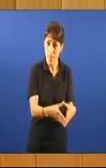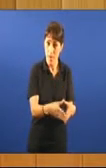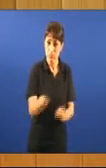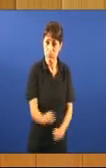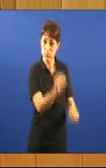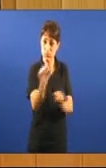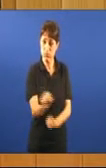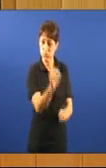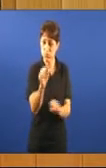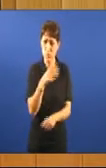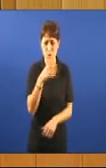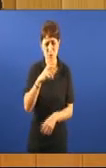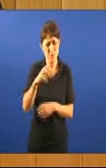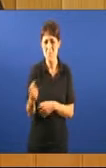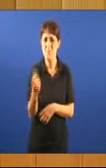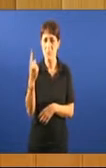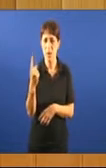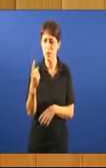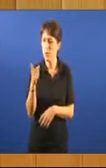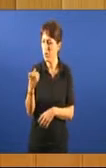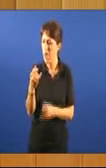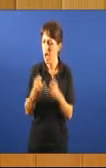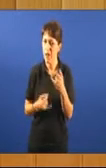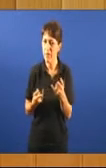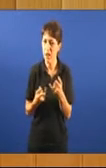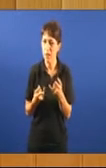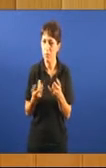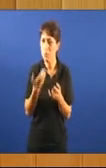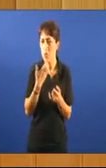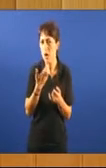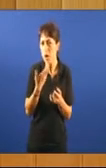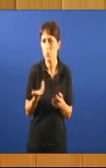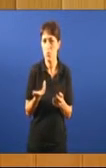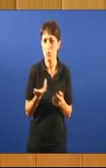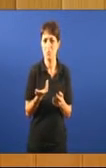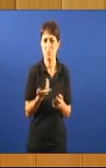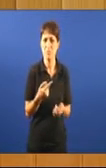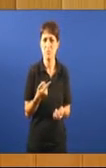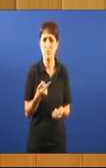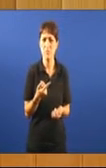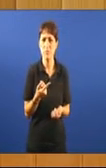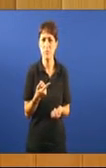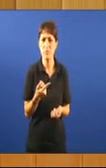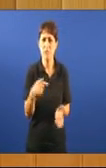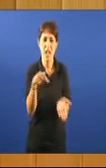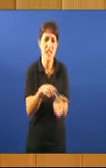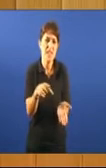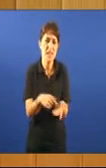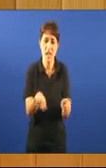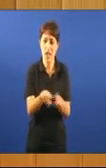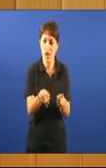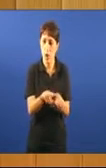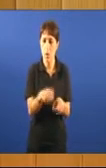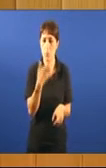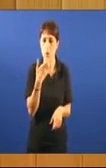para cumplilos? Exixiu o levantamento do veto a Fene? Non. Exixiu que se levantasen as restriccións